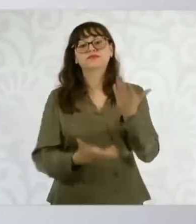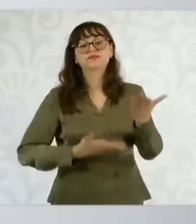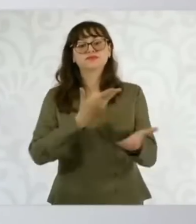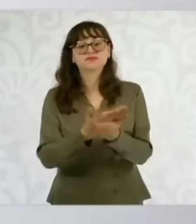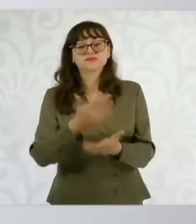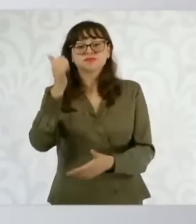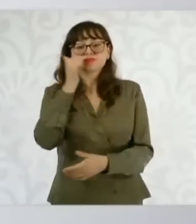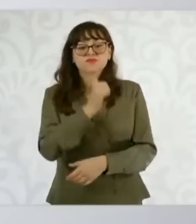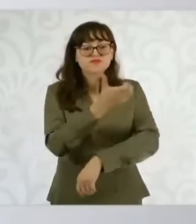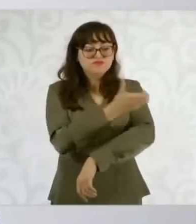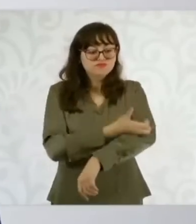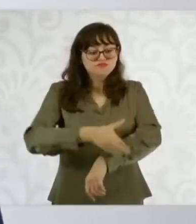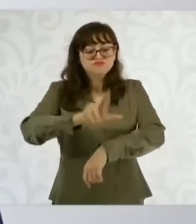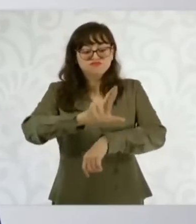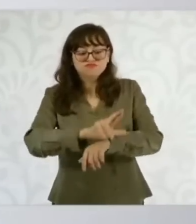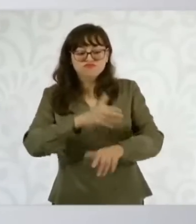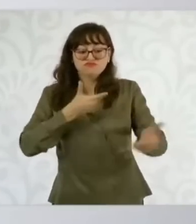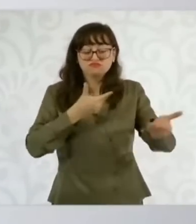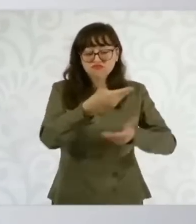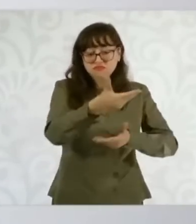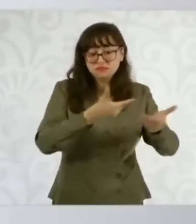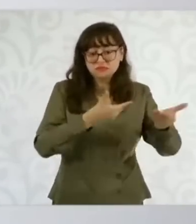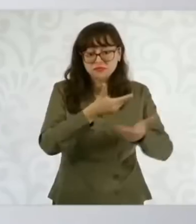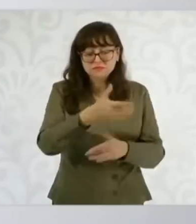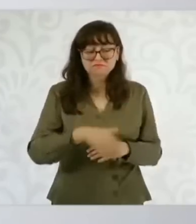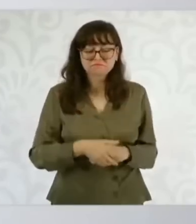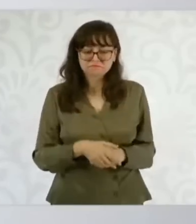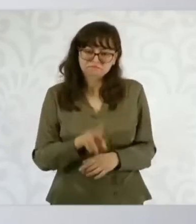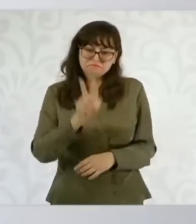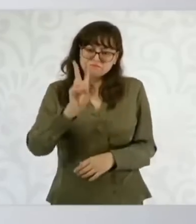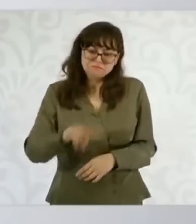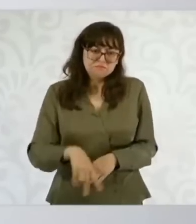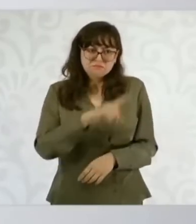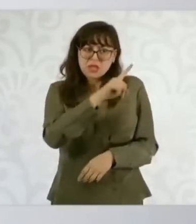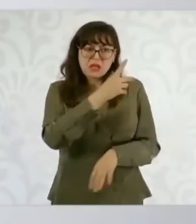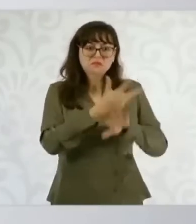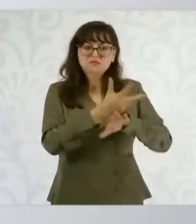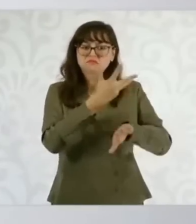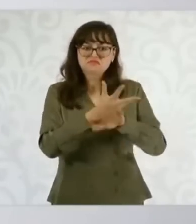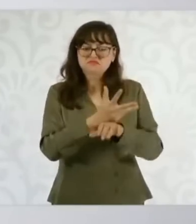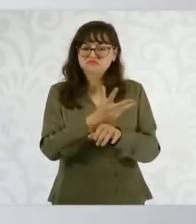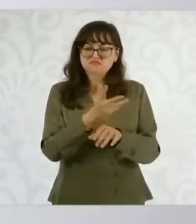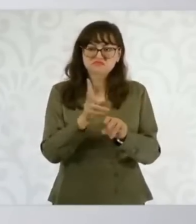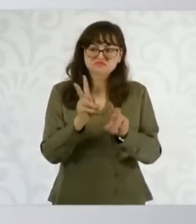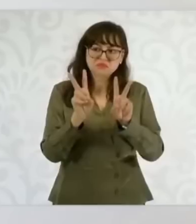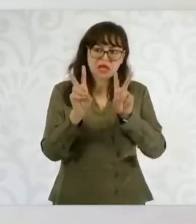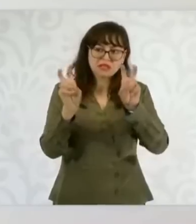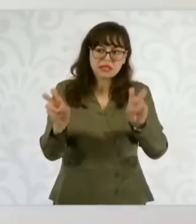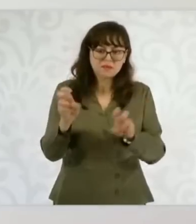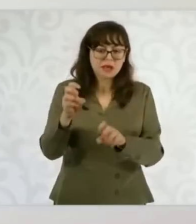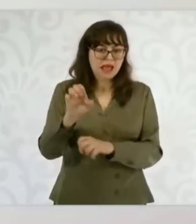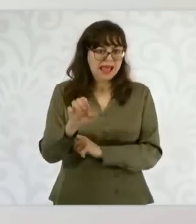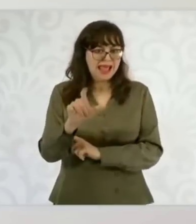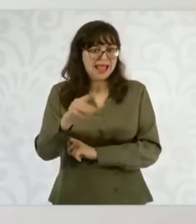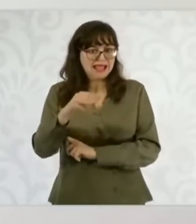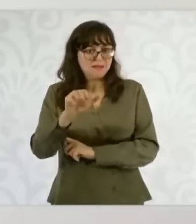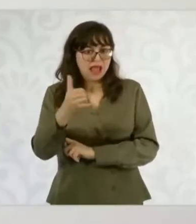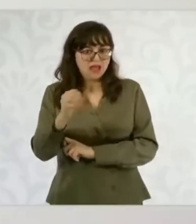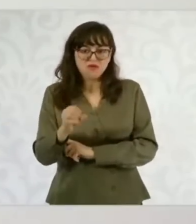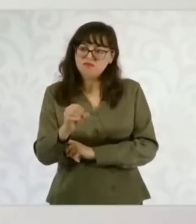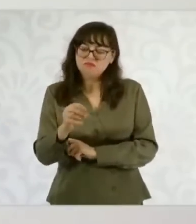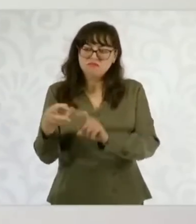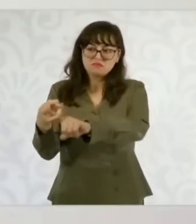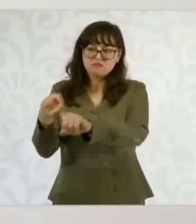Y en este caso no la hubo. Entonces entiendo que el fiscal está con